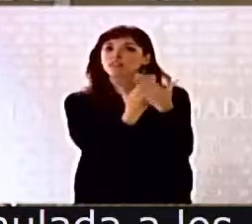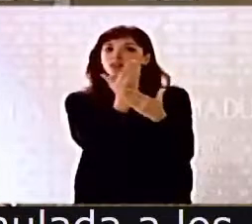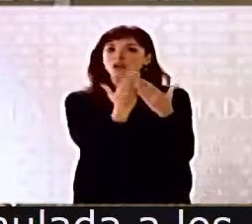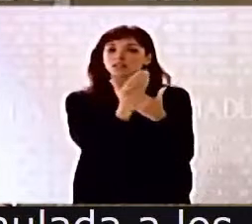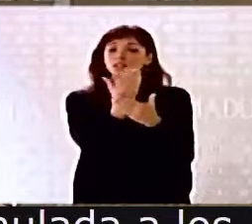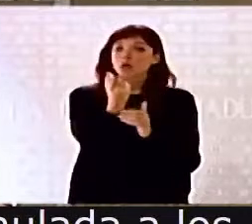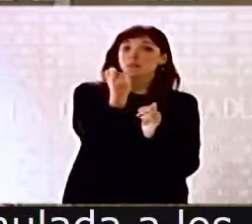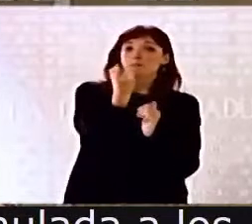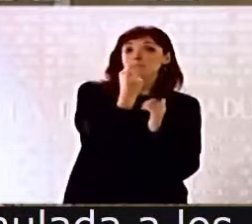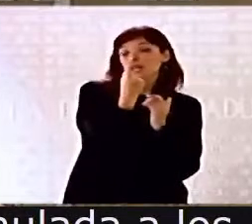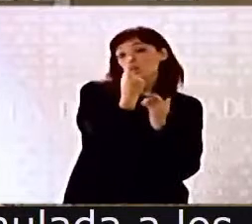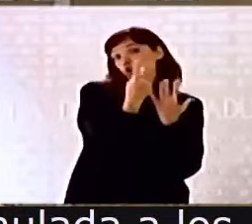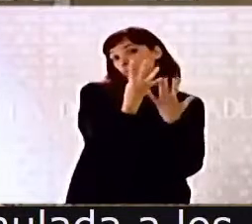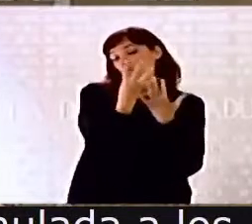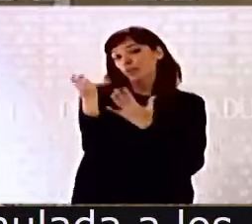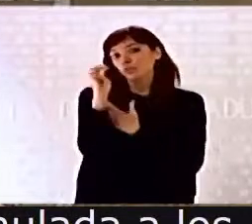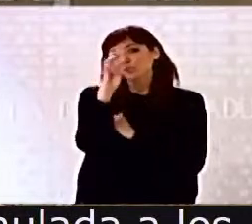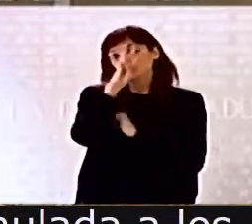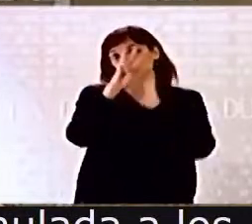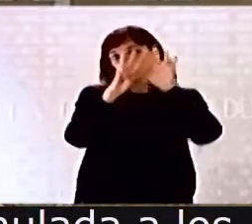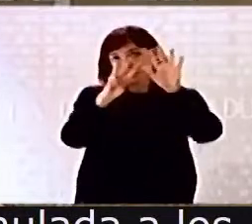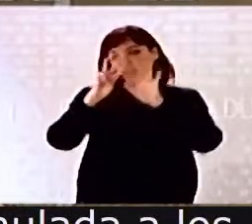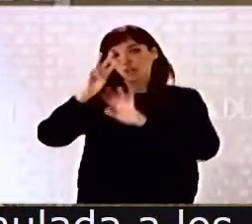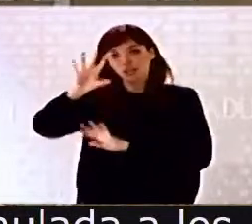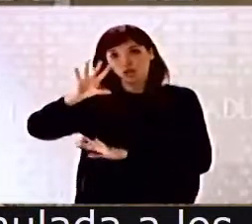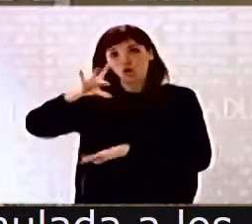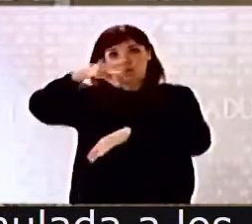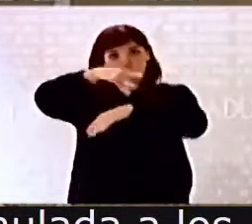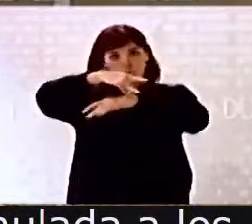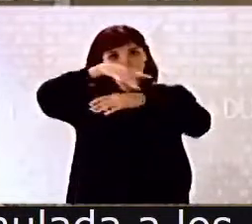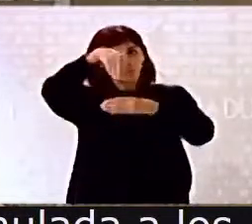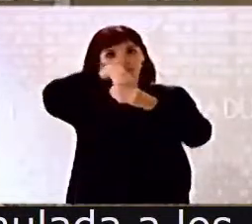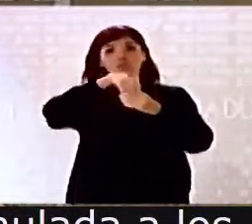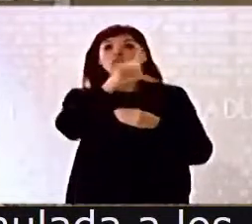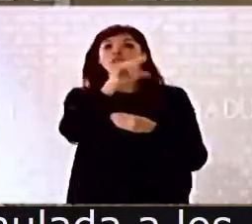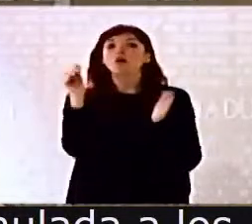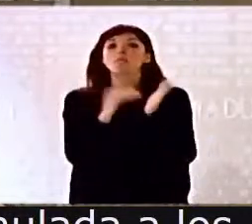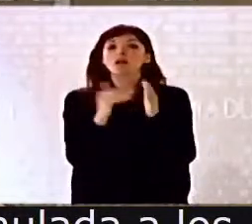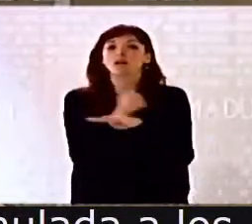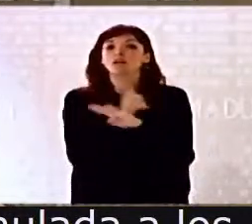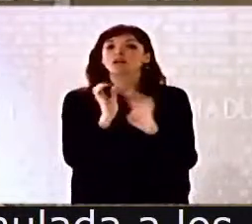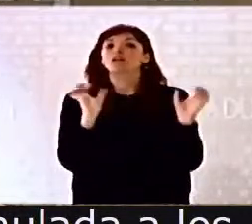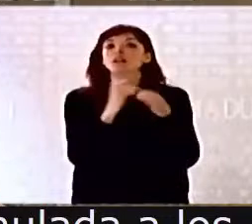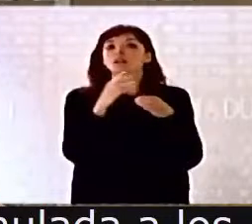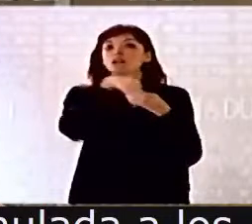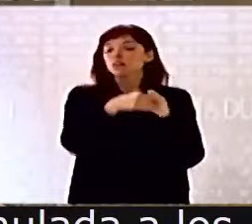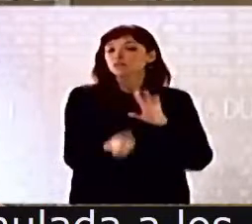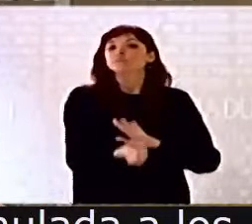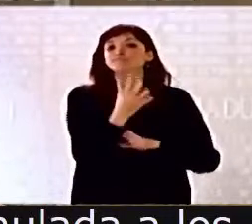de los 1.985 casos por cada 100.000 habitantes